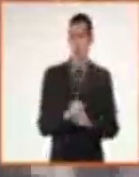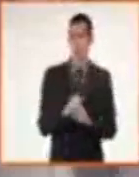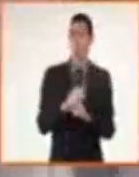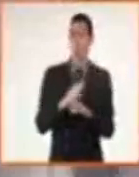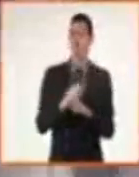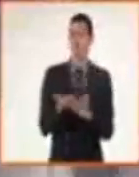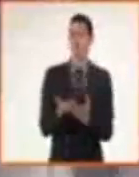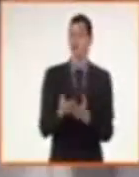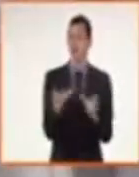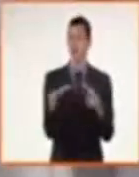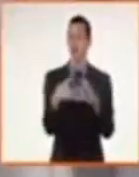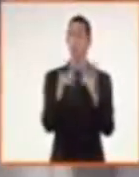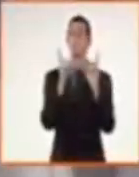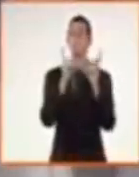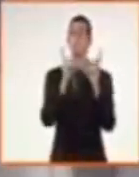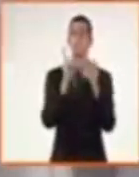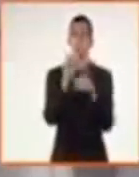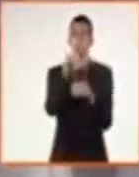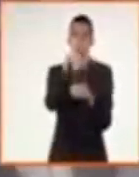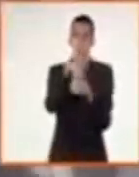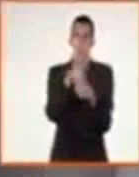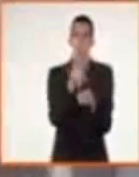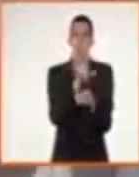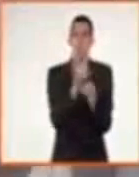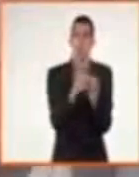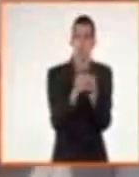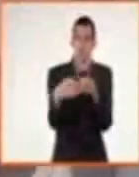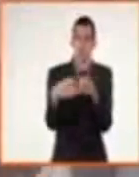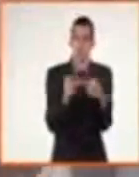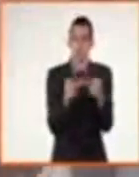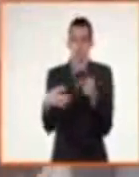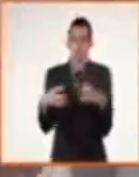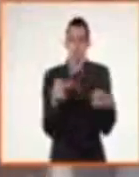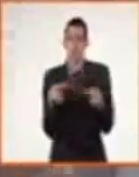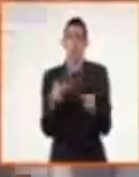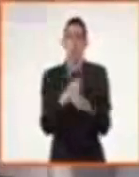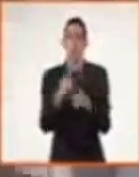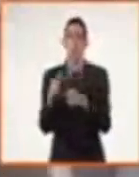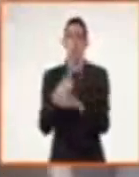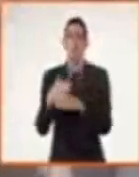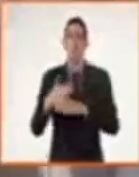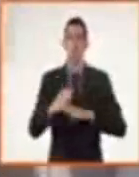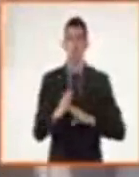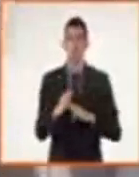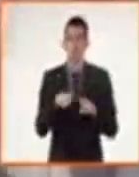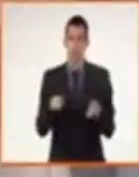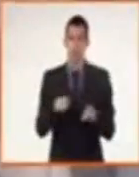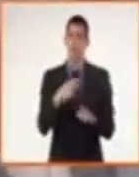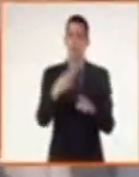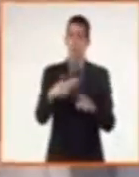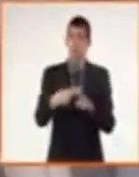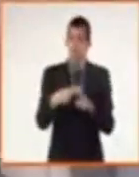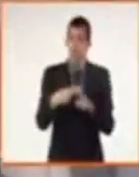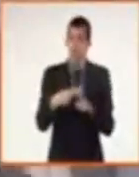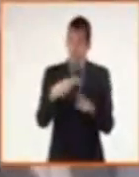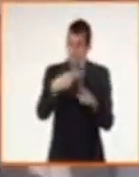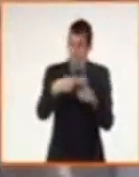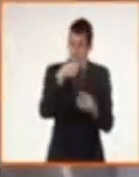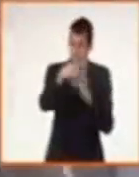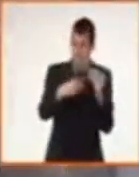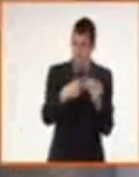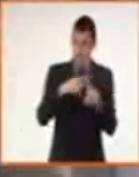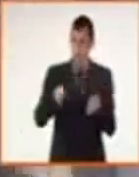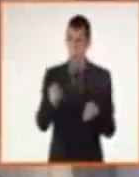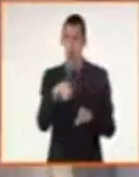de él nace otro, y República Dominicana es uno, pero prácticamente en toda América Latina han surgido, como pasó en Cuba con el Partido